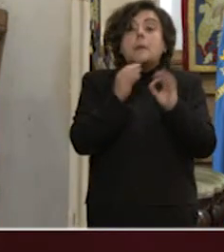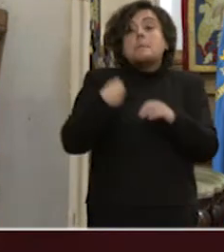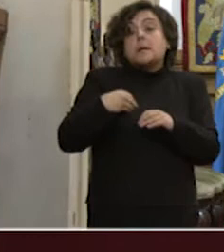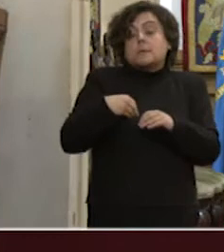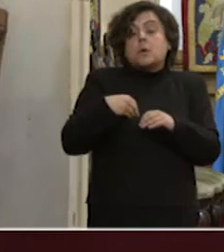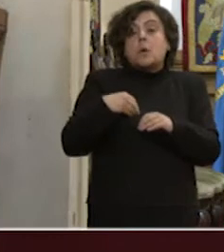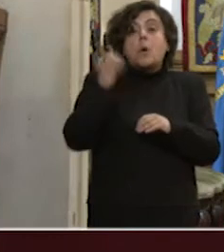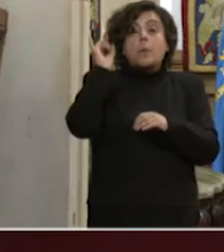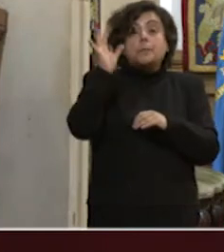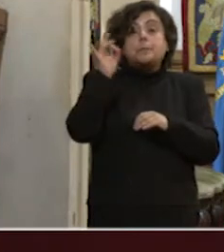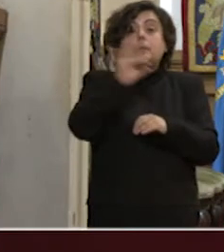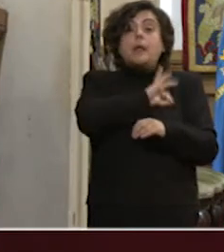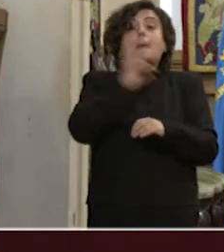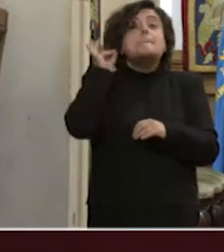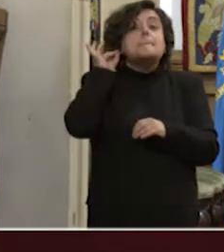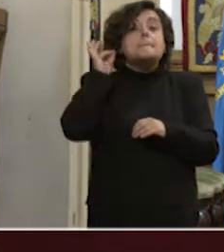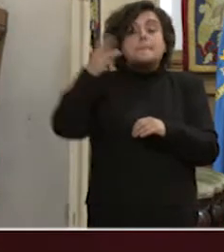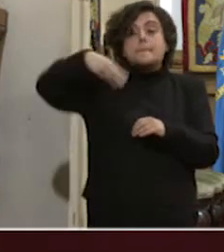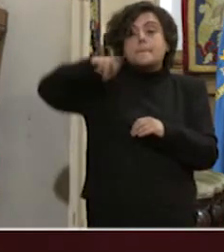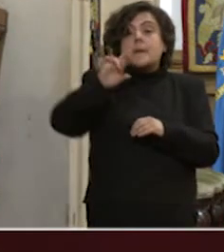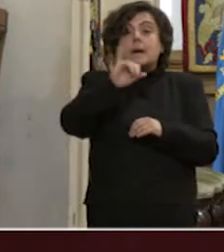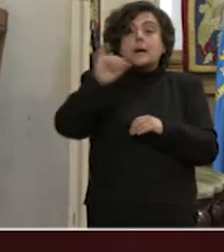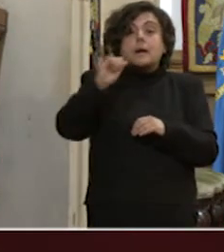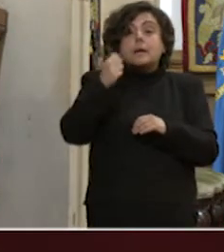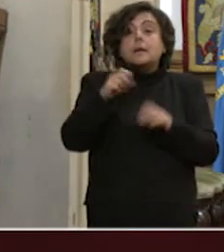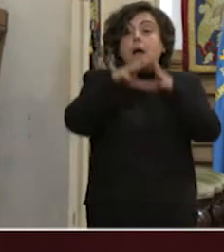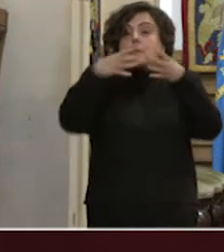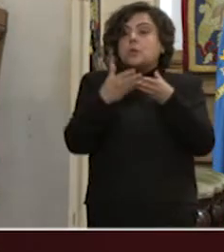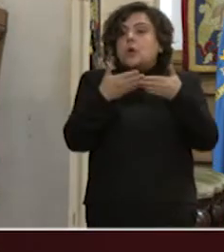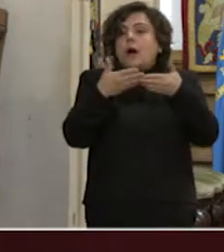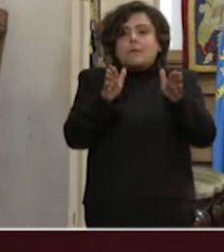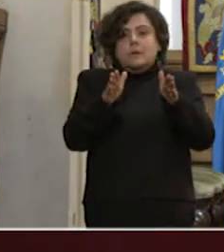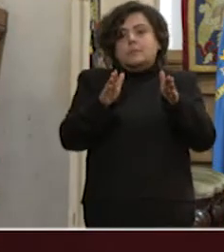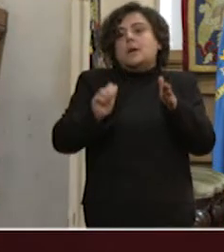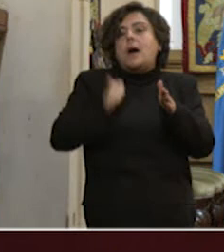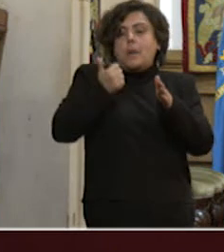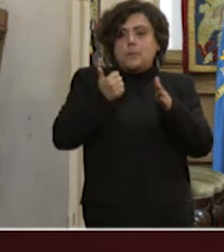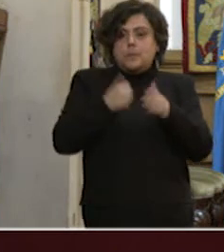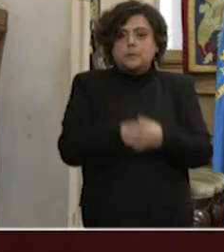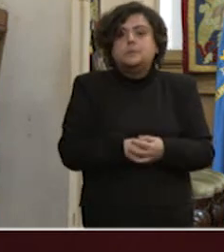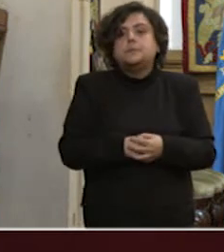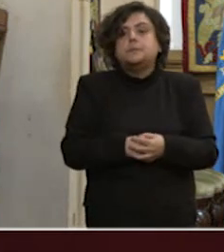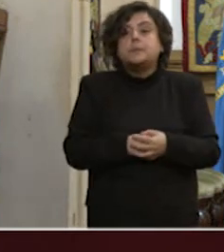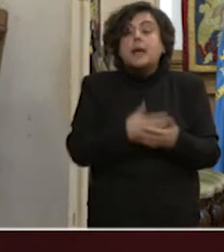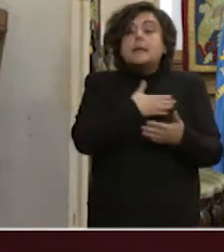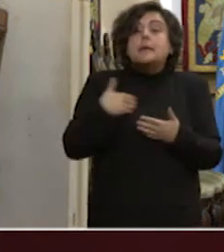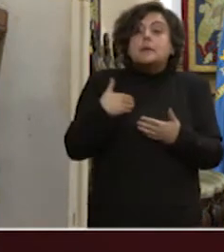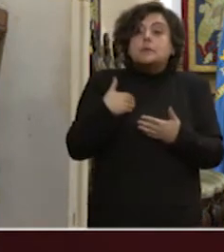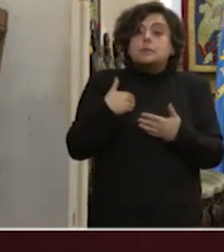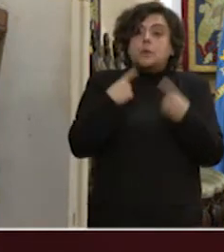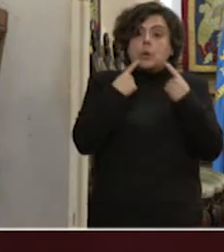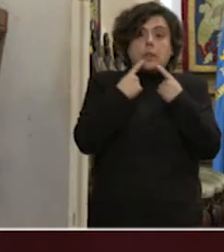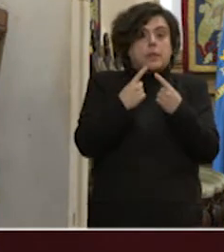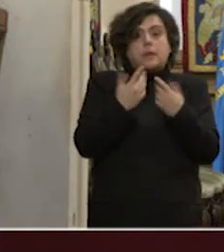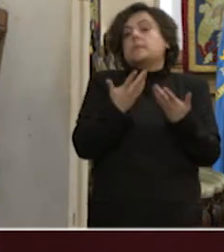María, es decir, abrir el mundo como posibilidad. Quiero resaltar, como